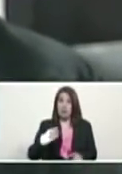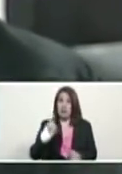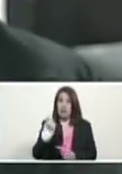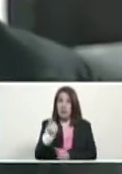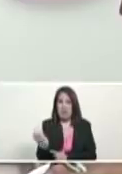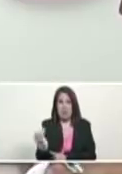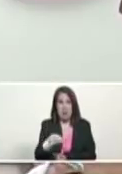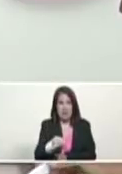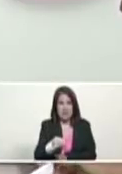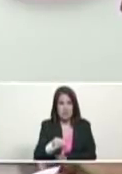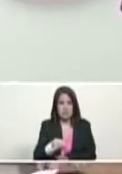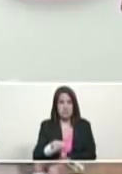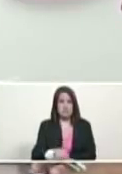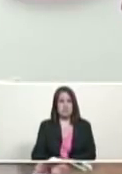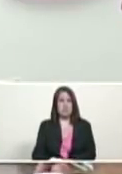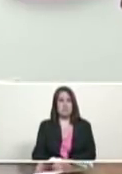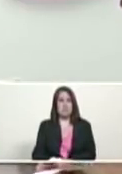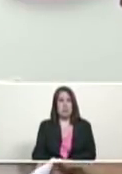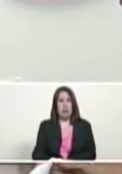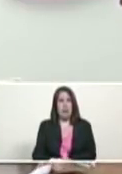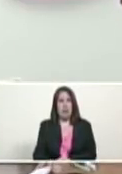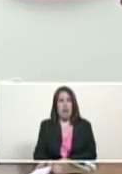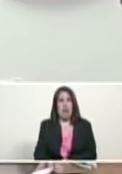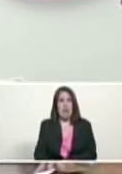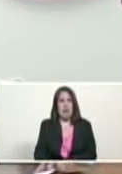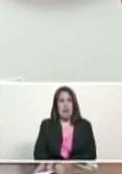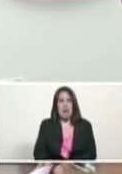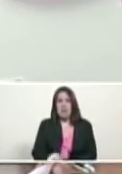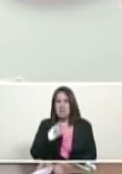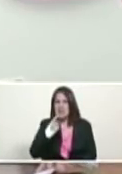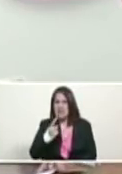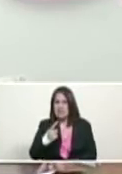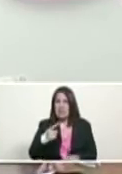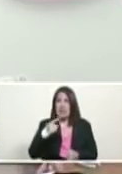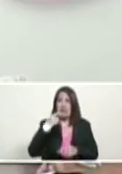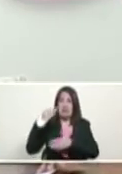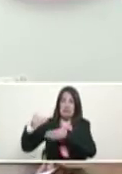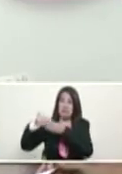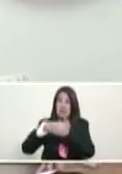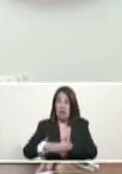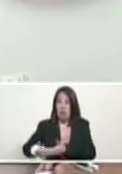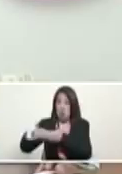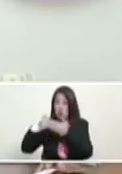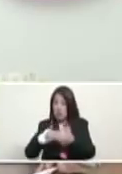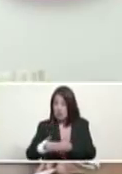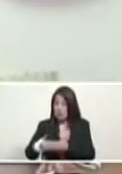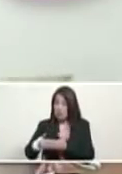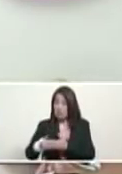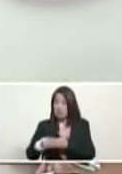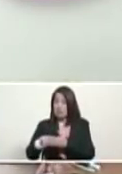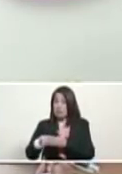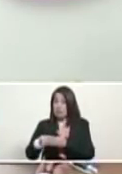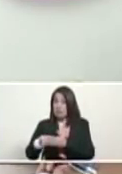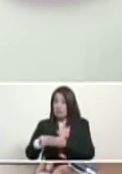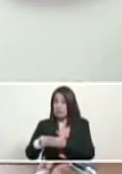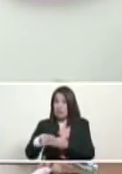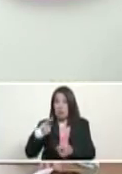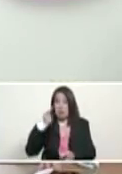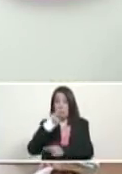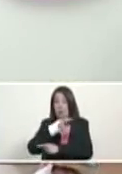articularlas, que verifican que fue un ciberataque dirigido desde Estados Unidos. Solo puedo decir que se dirigió desde